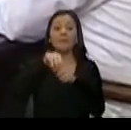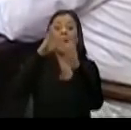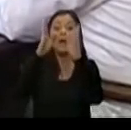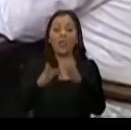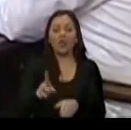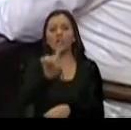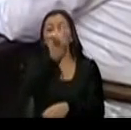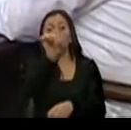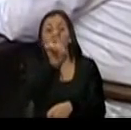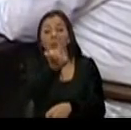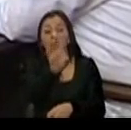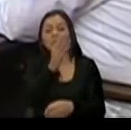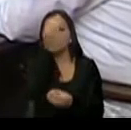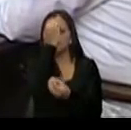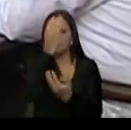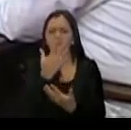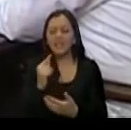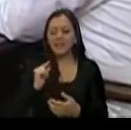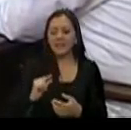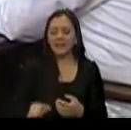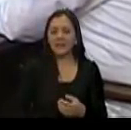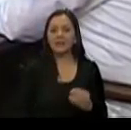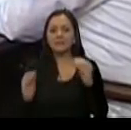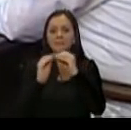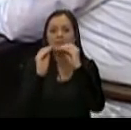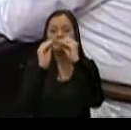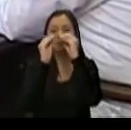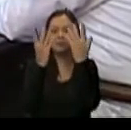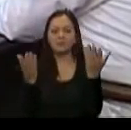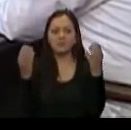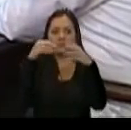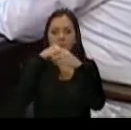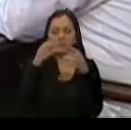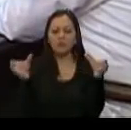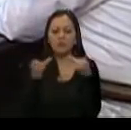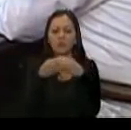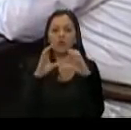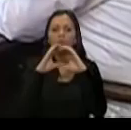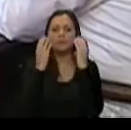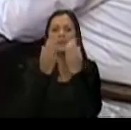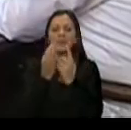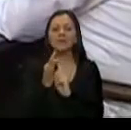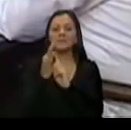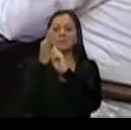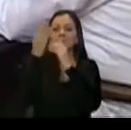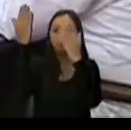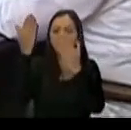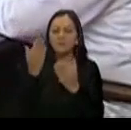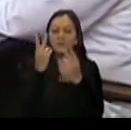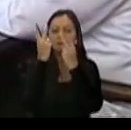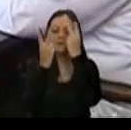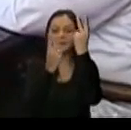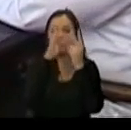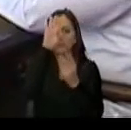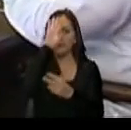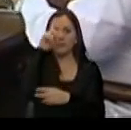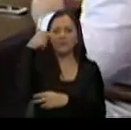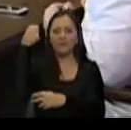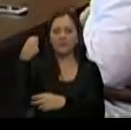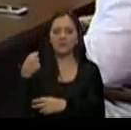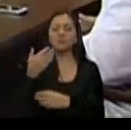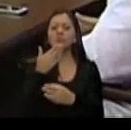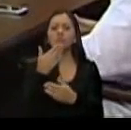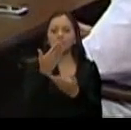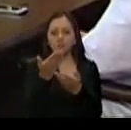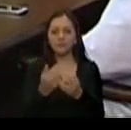que nos puede informar más detalles de cómo avanza esta conformación del comité especial que organizará también la visita del Papa al haberse declarado de interés nacional